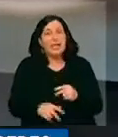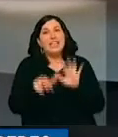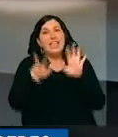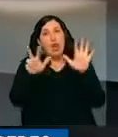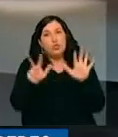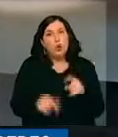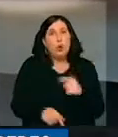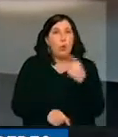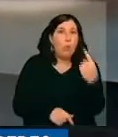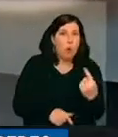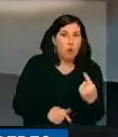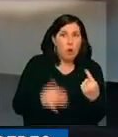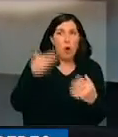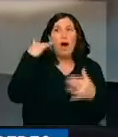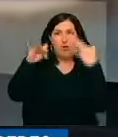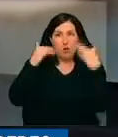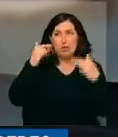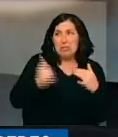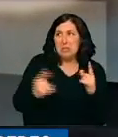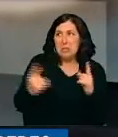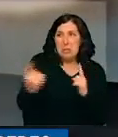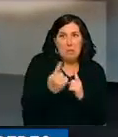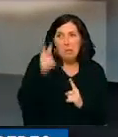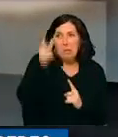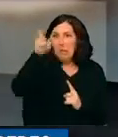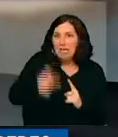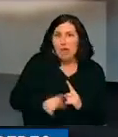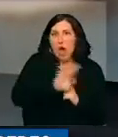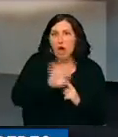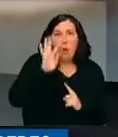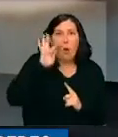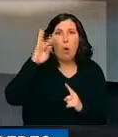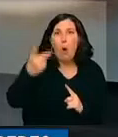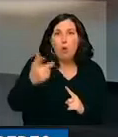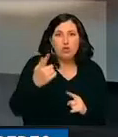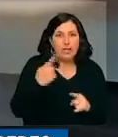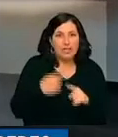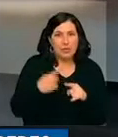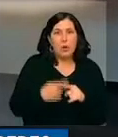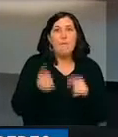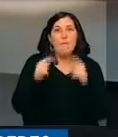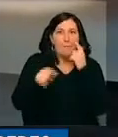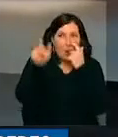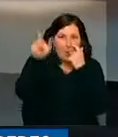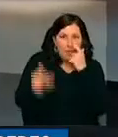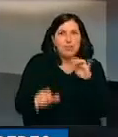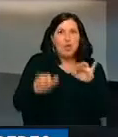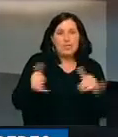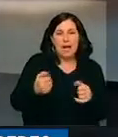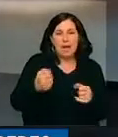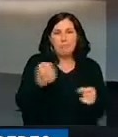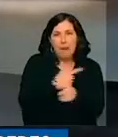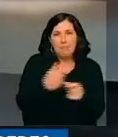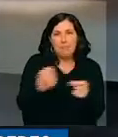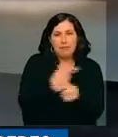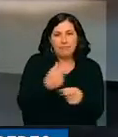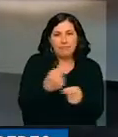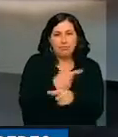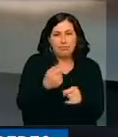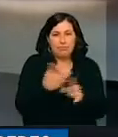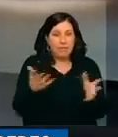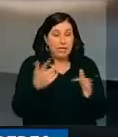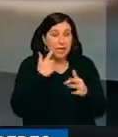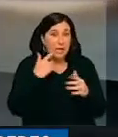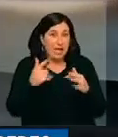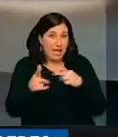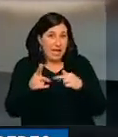primer encuentro con alguien que no conocían, pero con la que sí hablaban, con una persona con la que sí hablaban por redes sociales. Al mismo tiempo, muchos tomaron